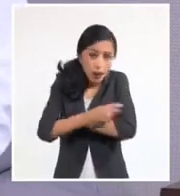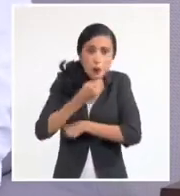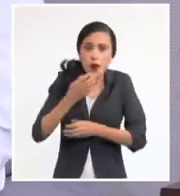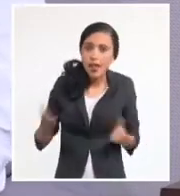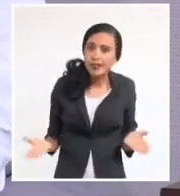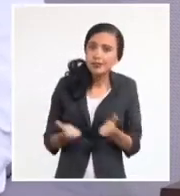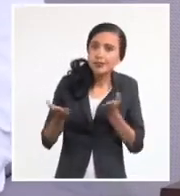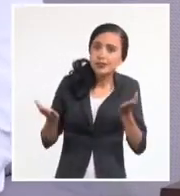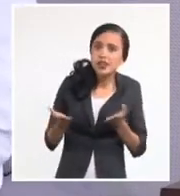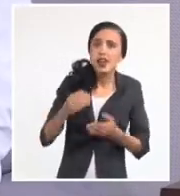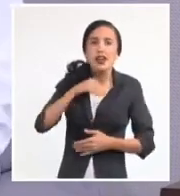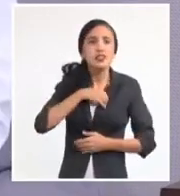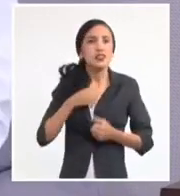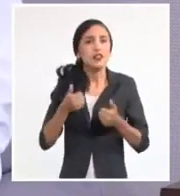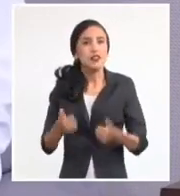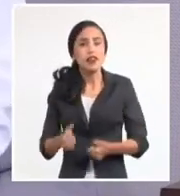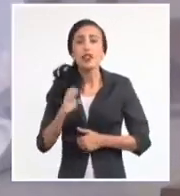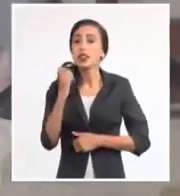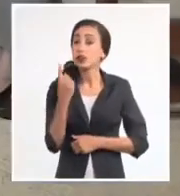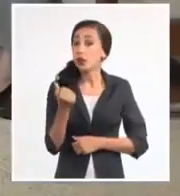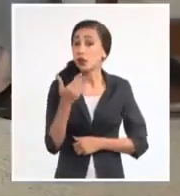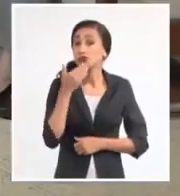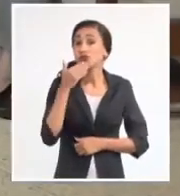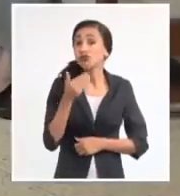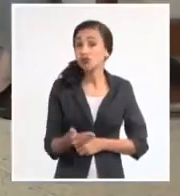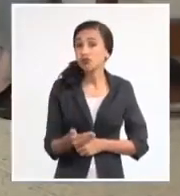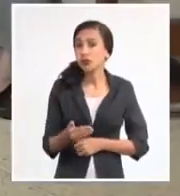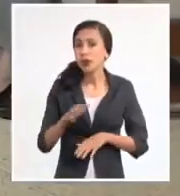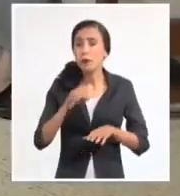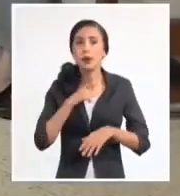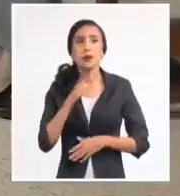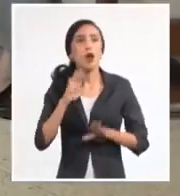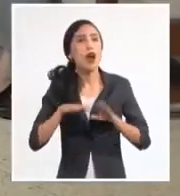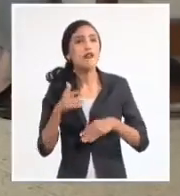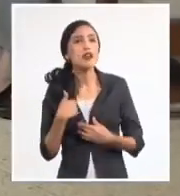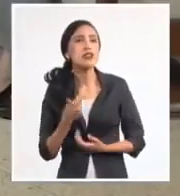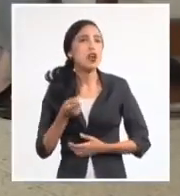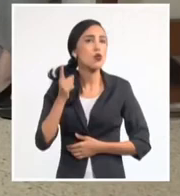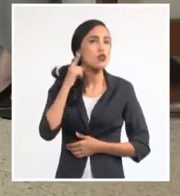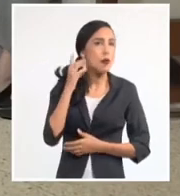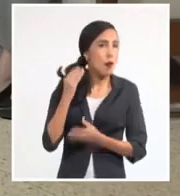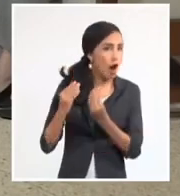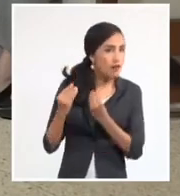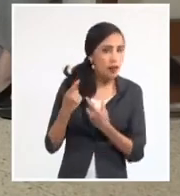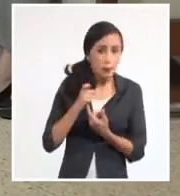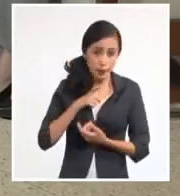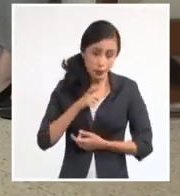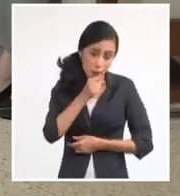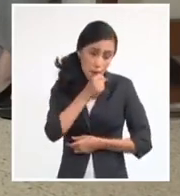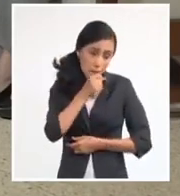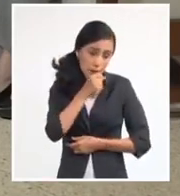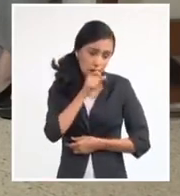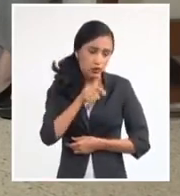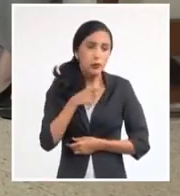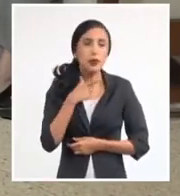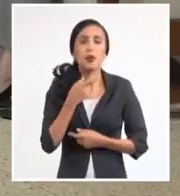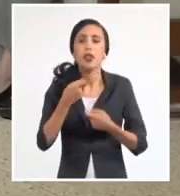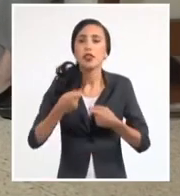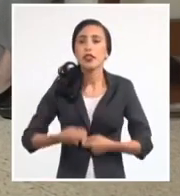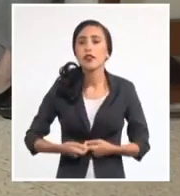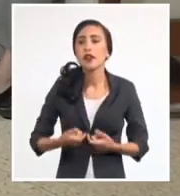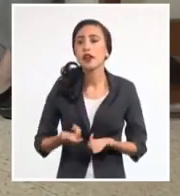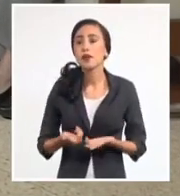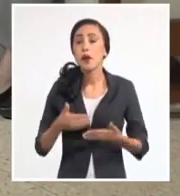bienestar, de una economía que sea eficiente. ¿Cuántas veces no estamos hablando o escuchamos hablar como periodistas de que hay que estremecer a la empresa